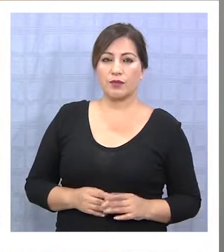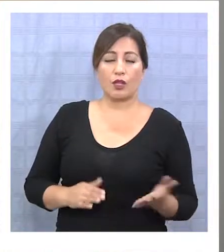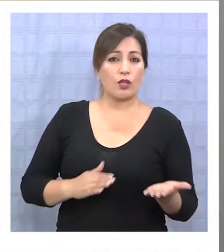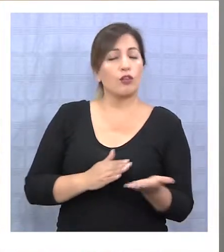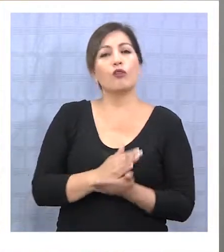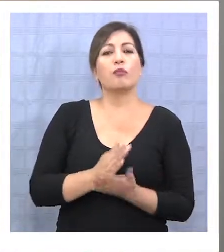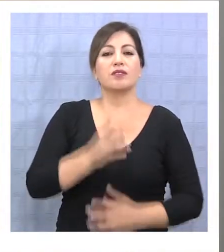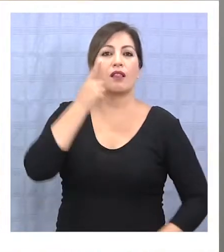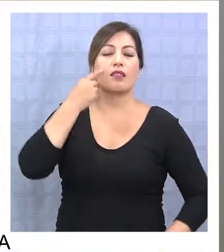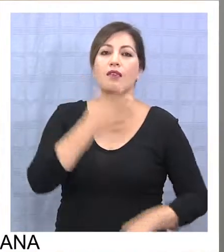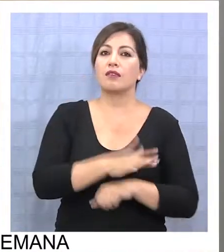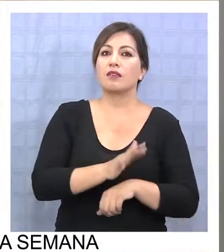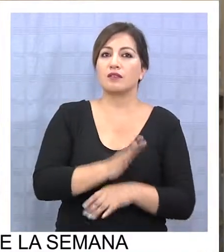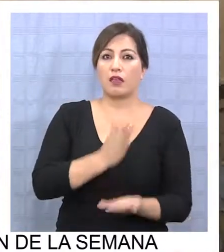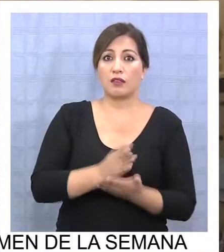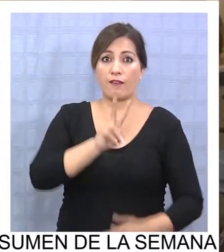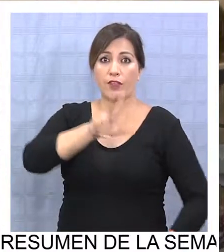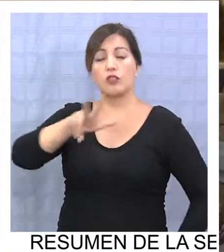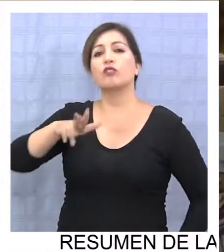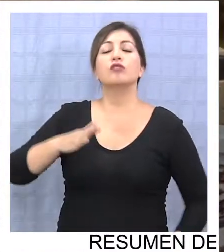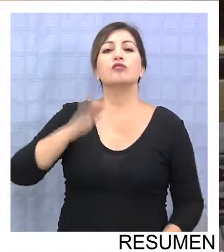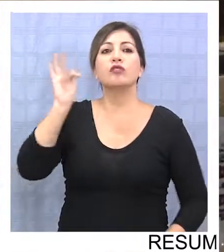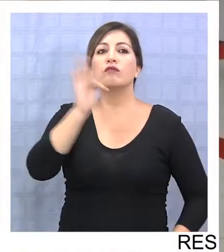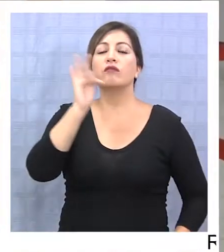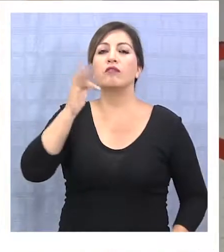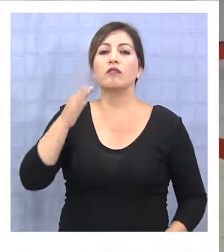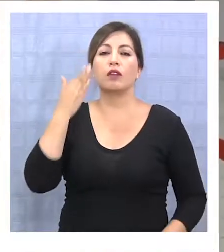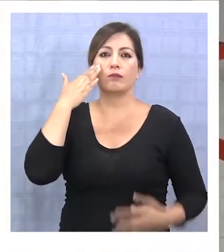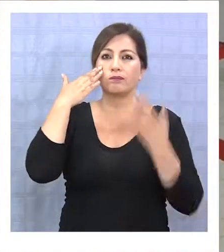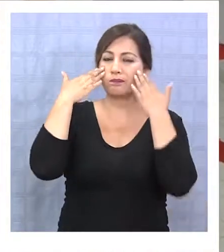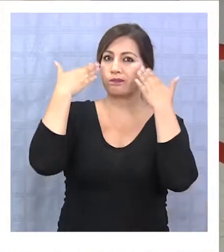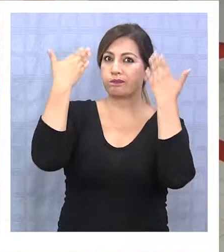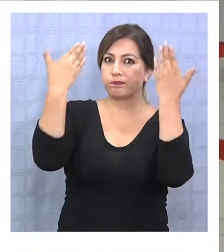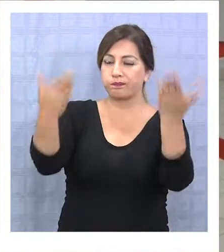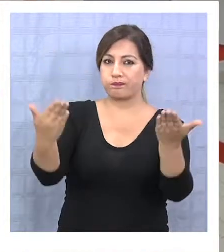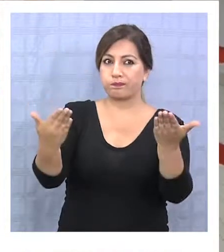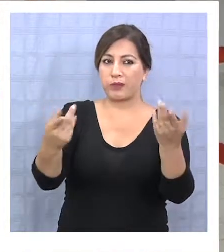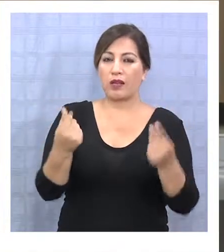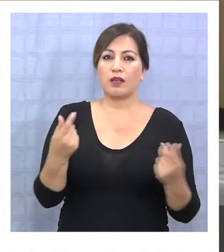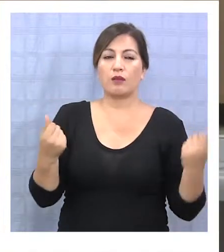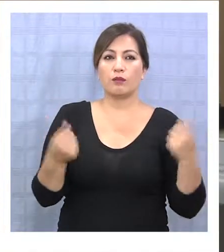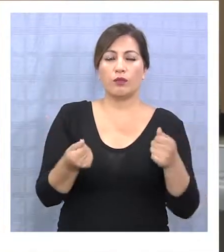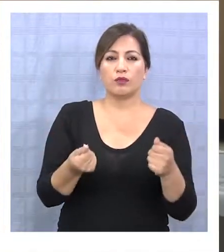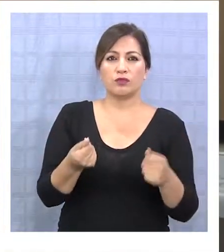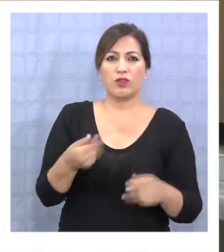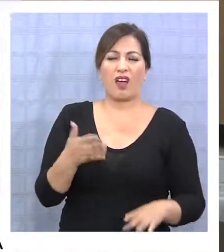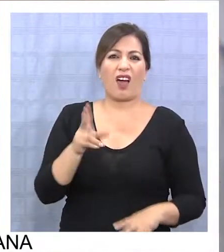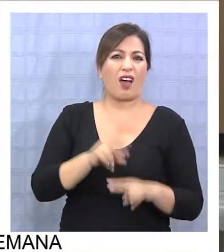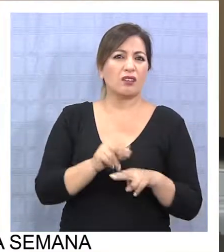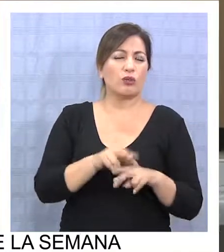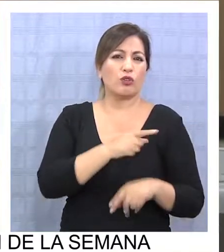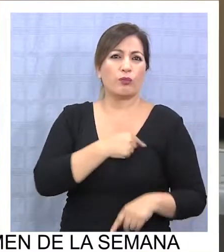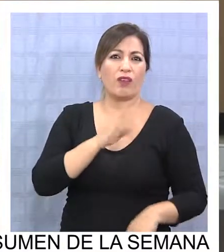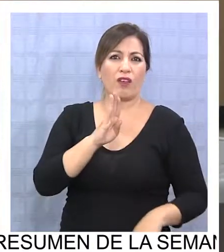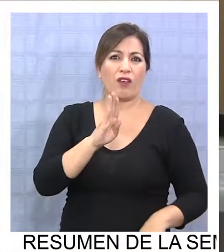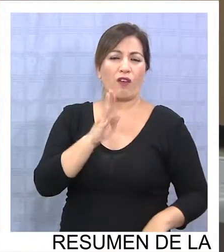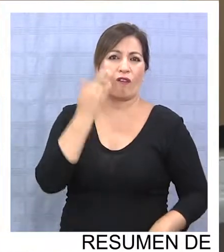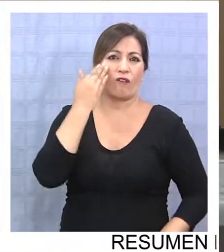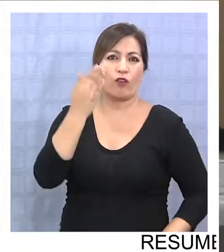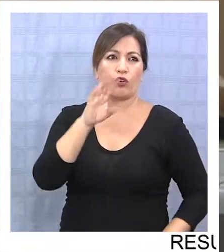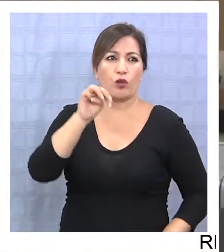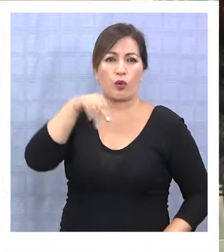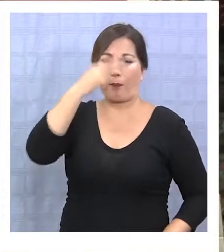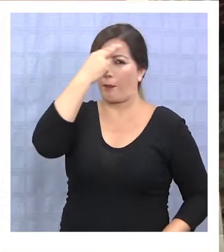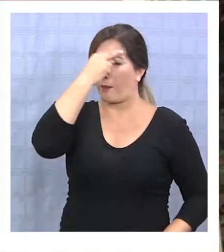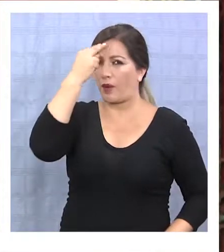A partir de este 15 y hasta el 28 de febrero se entregará el aporte familiar permanente conocido antiguamente como el 1 marzo.